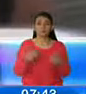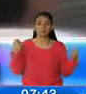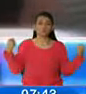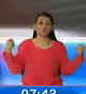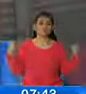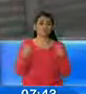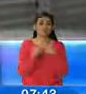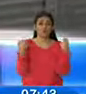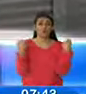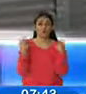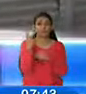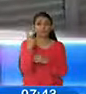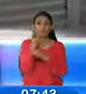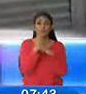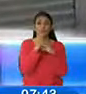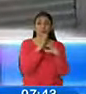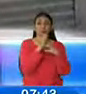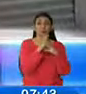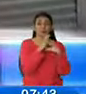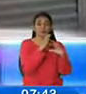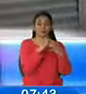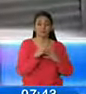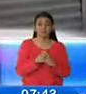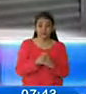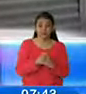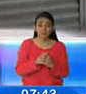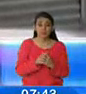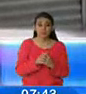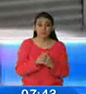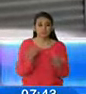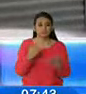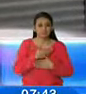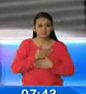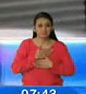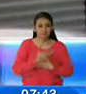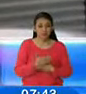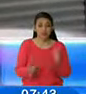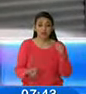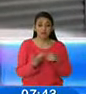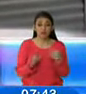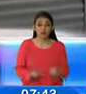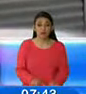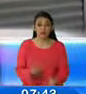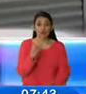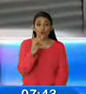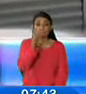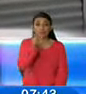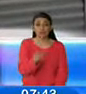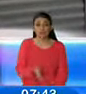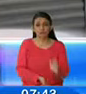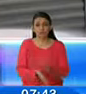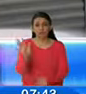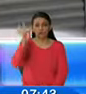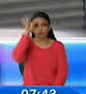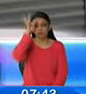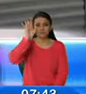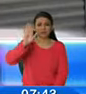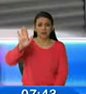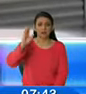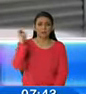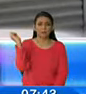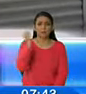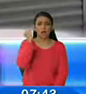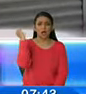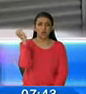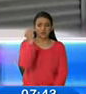por alcance de dos buses. Lastimosamente, hasta ahora hemos transportado a dos pacientes, una en una ambulancia